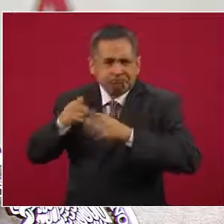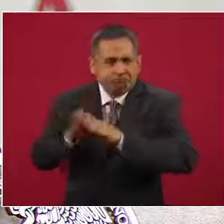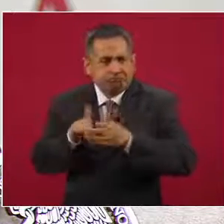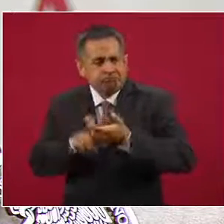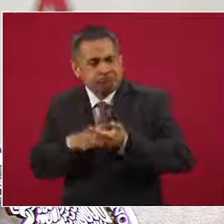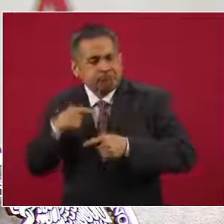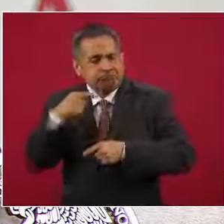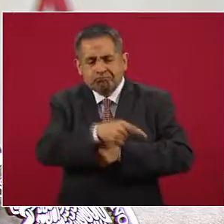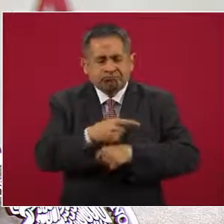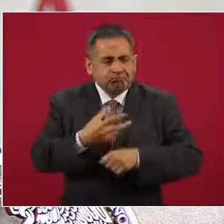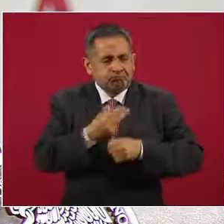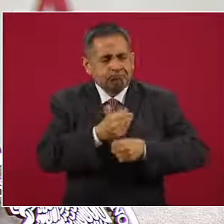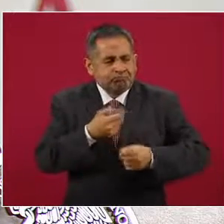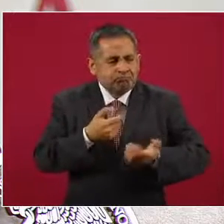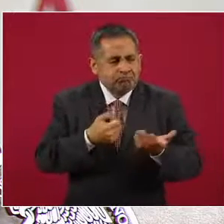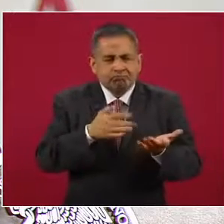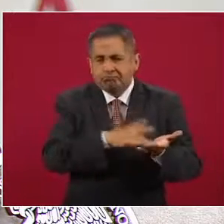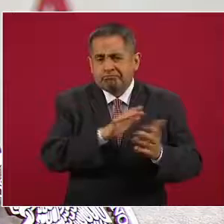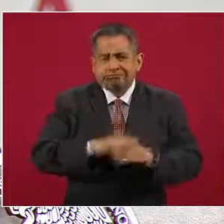todo el tiempo.